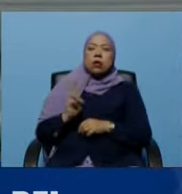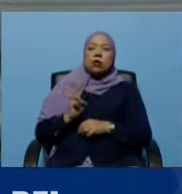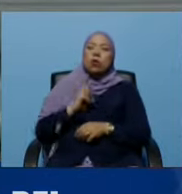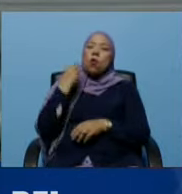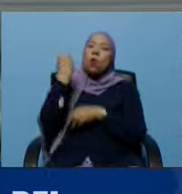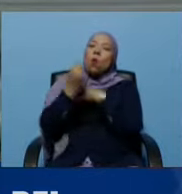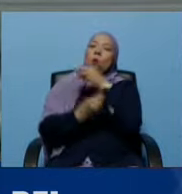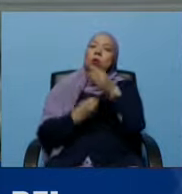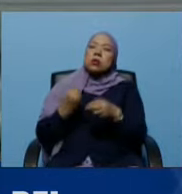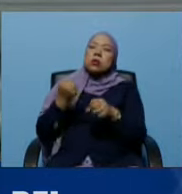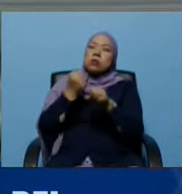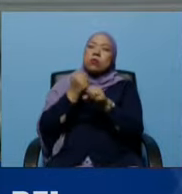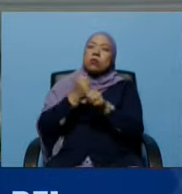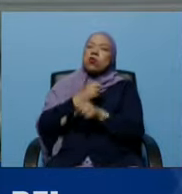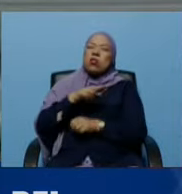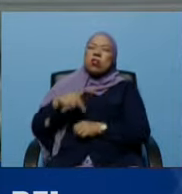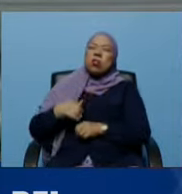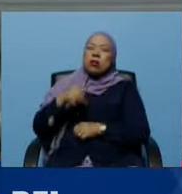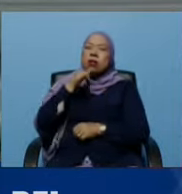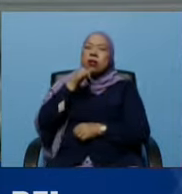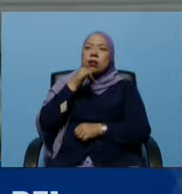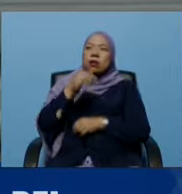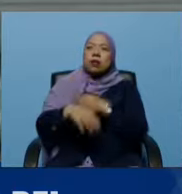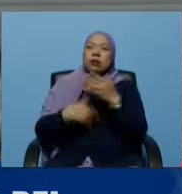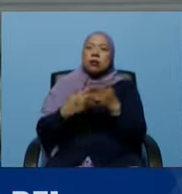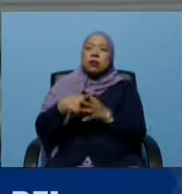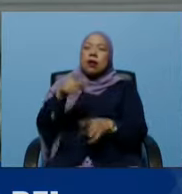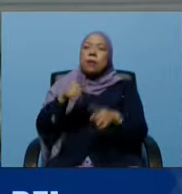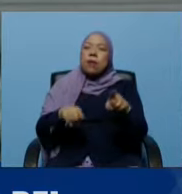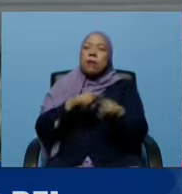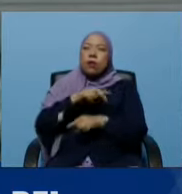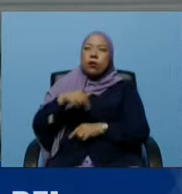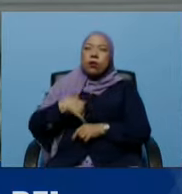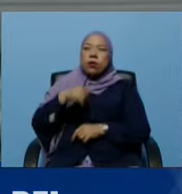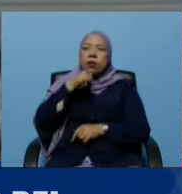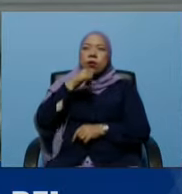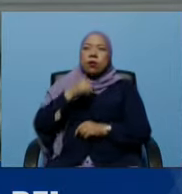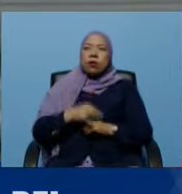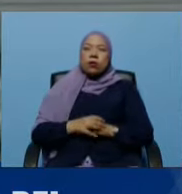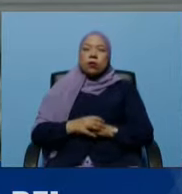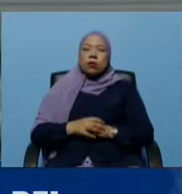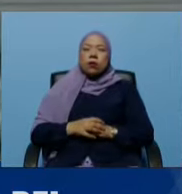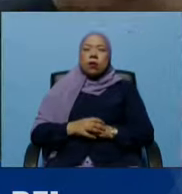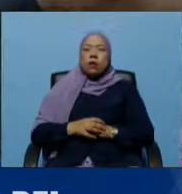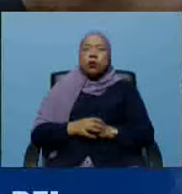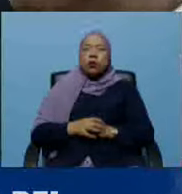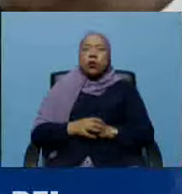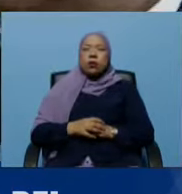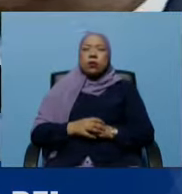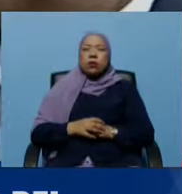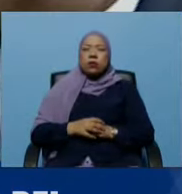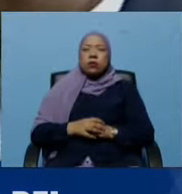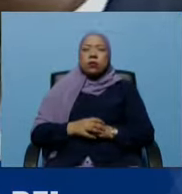que tiene las puertas abiertas para que sigamos avanzando en el desarrollo de Venezuela.